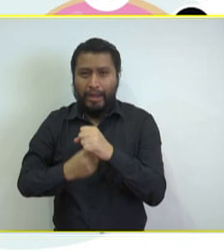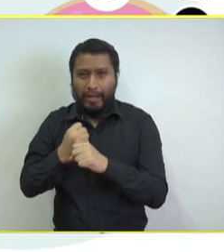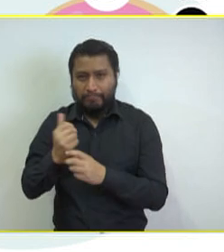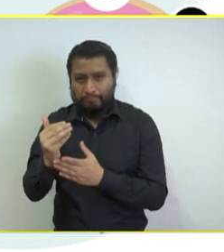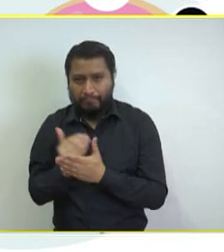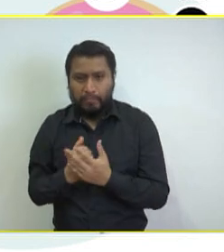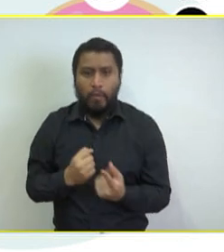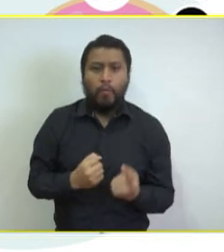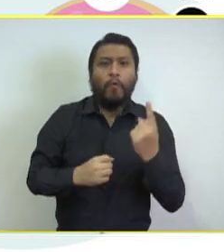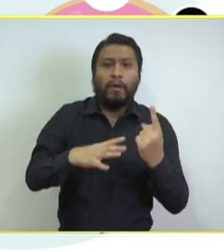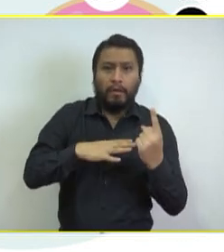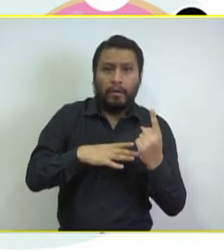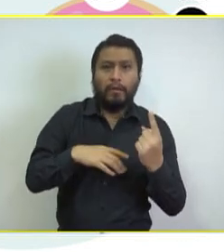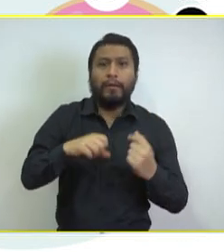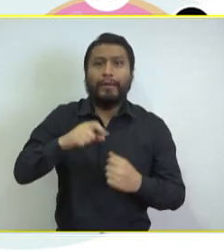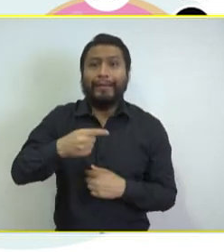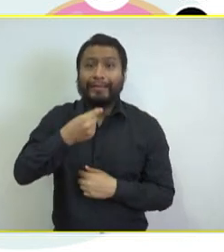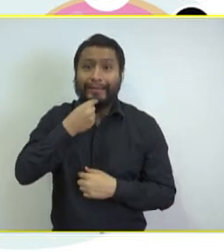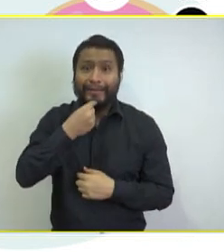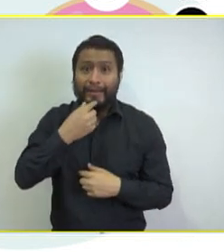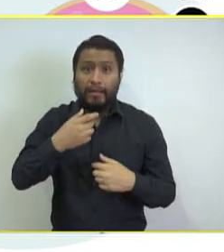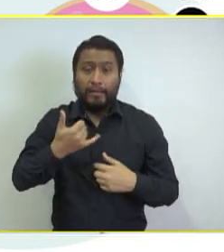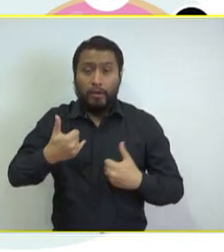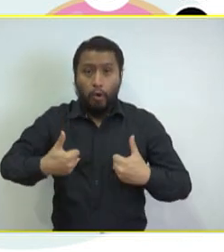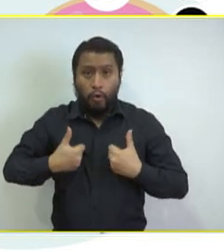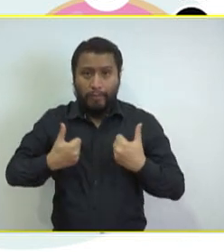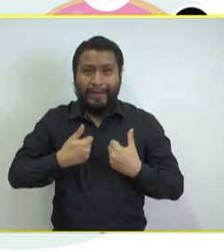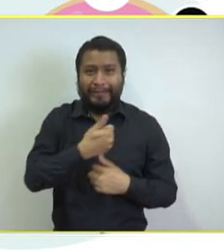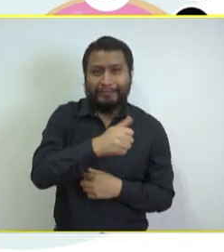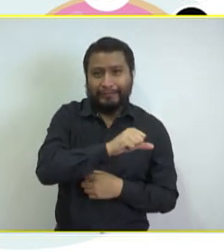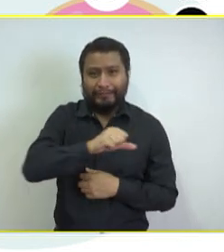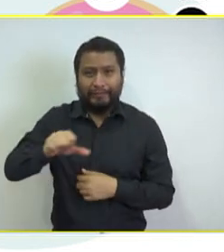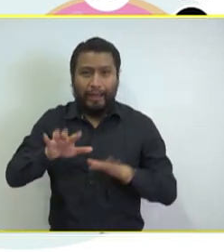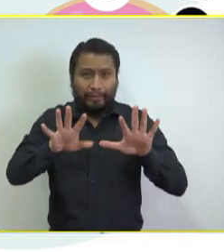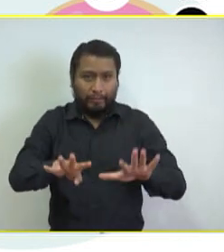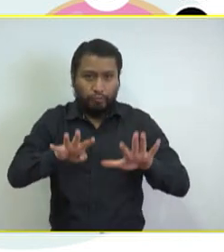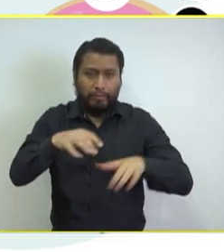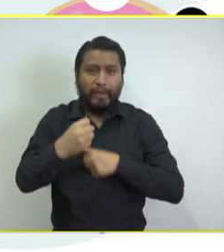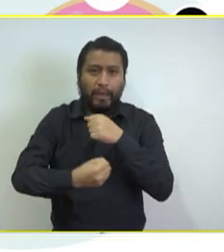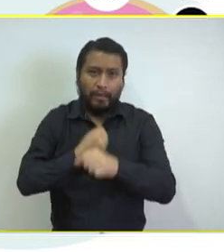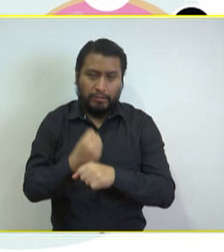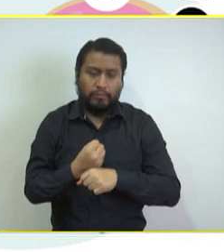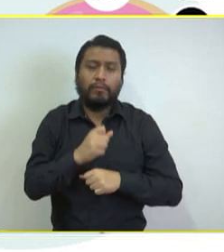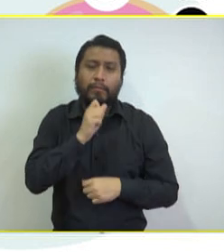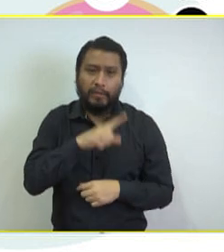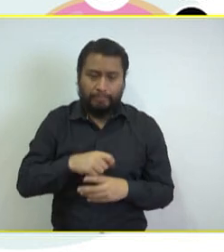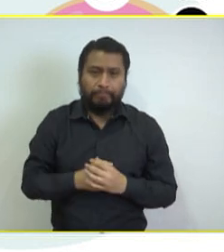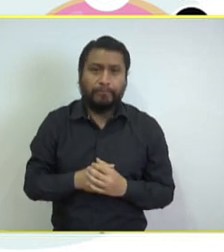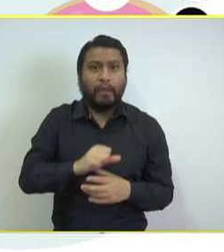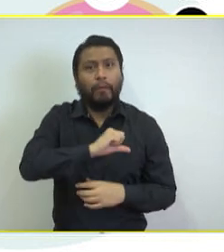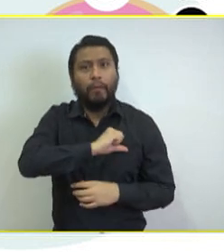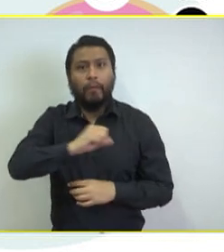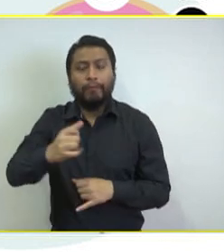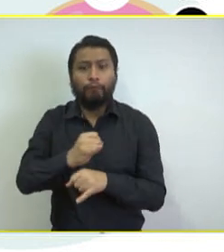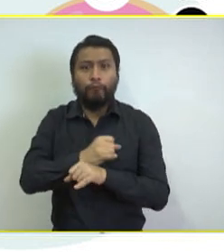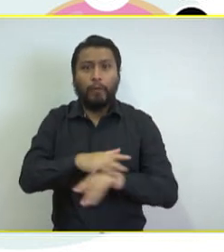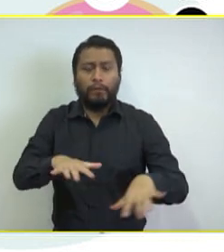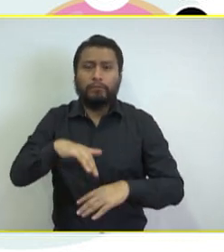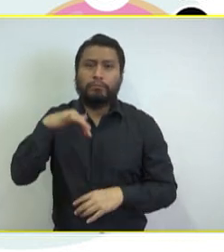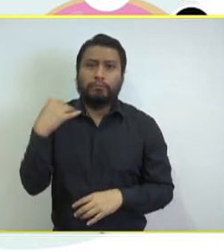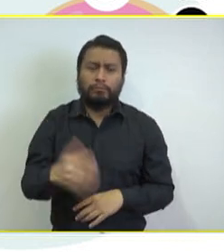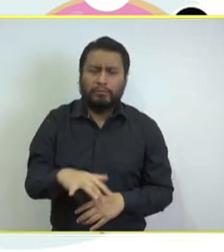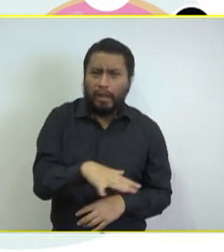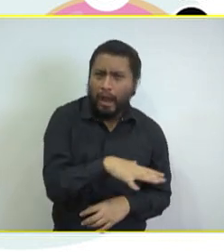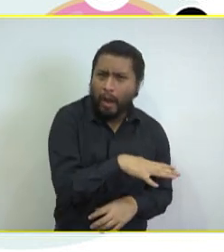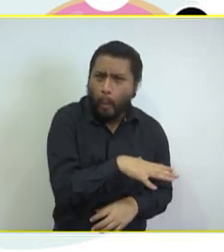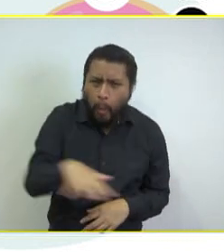y 1 de cada 3 niños y adolescentes de entre 6 y 19 años. Otro dato súper